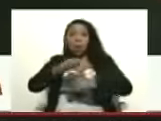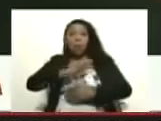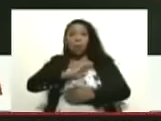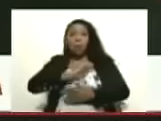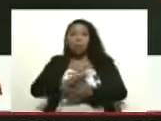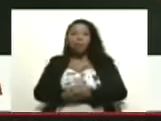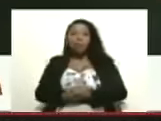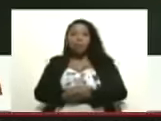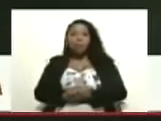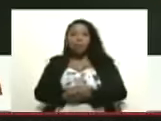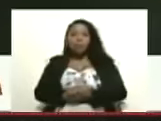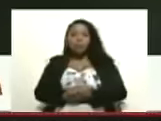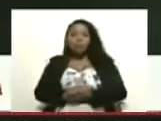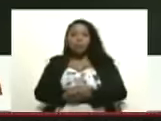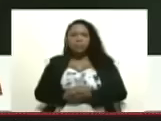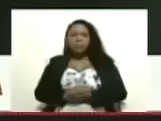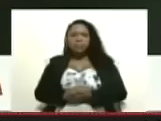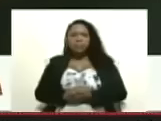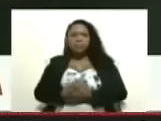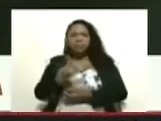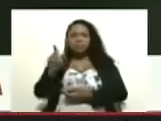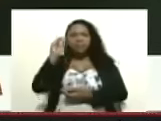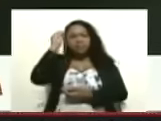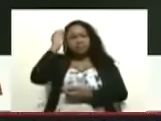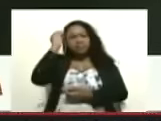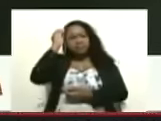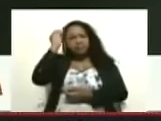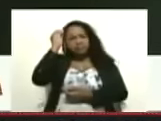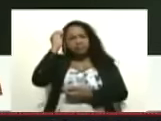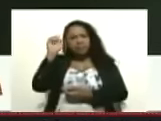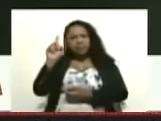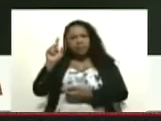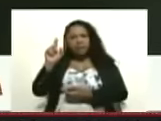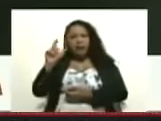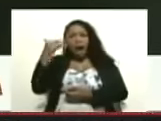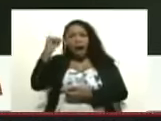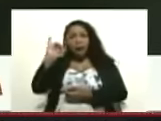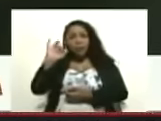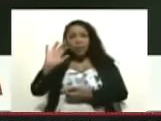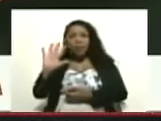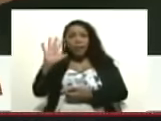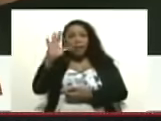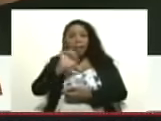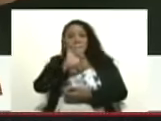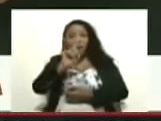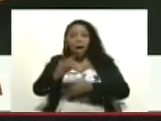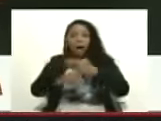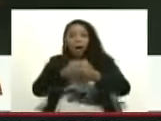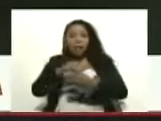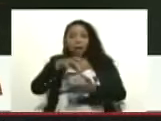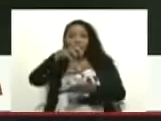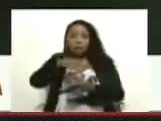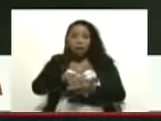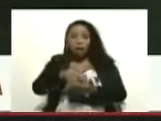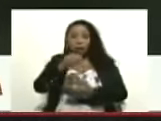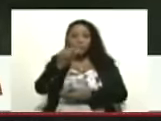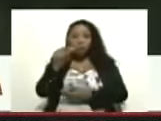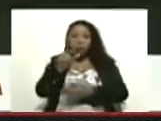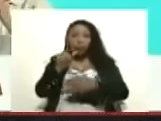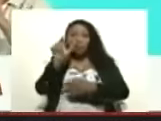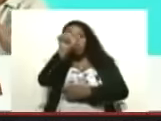que qué lectura le da siendo que este referéndum tiene una quinta pregunta que crea un estado de la Guyana